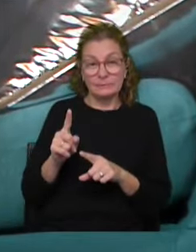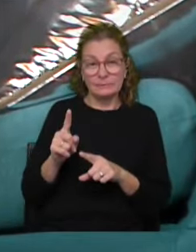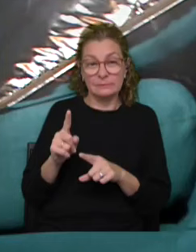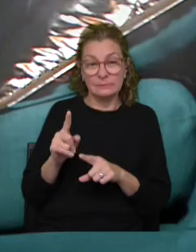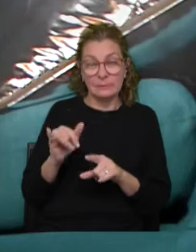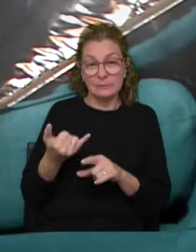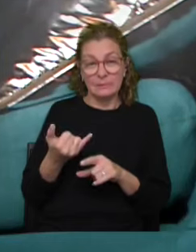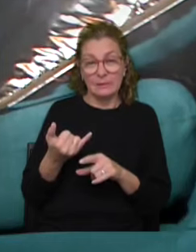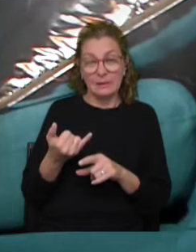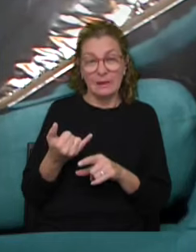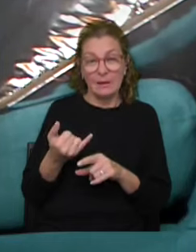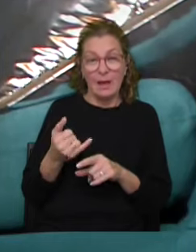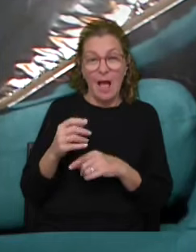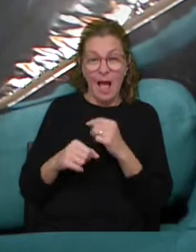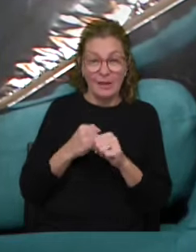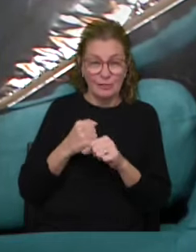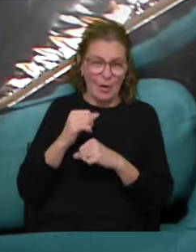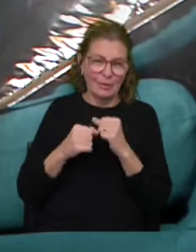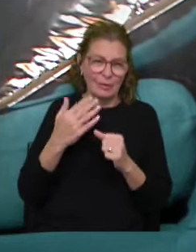Pero ya están bastante definidos hace años igual.